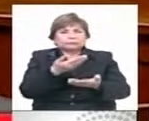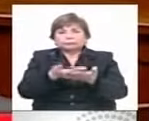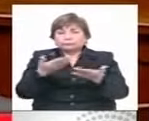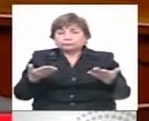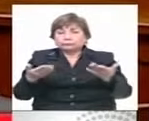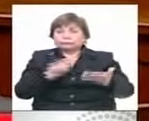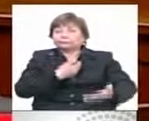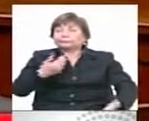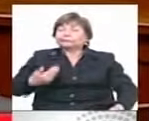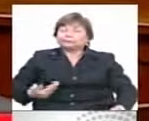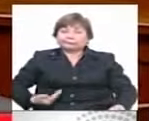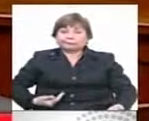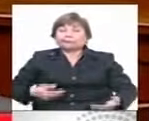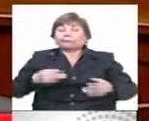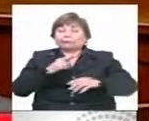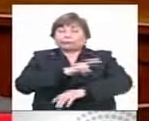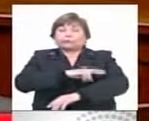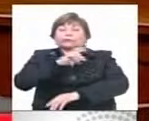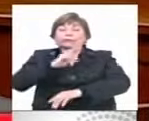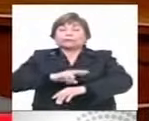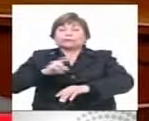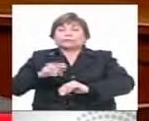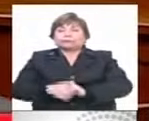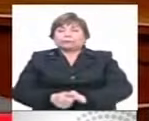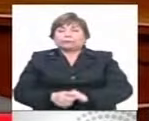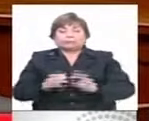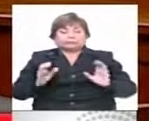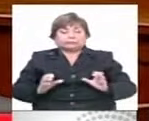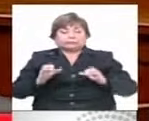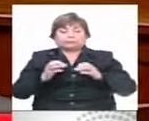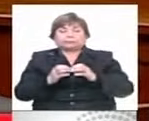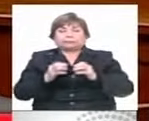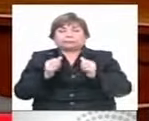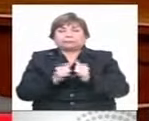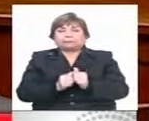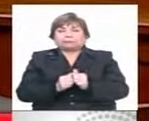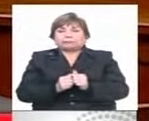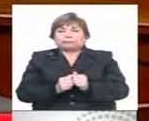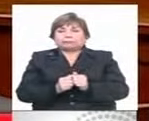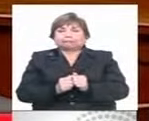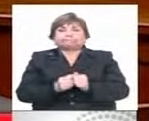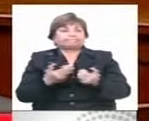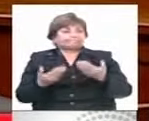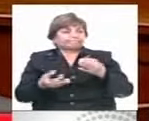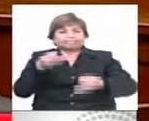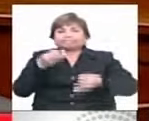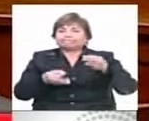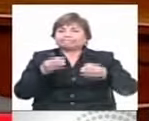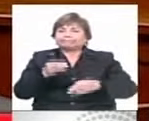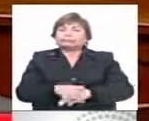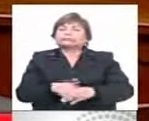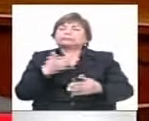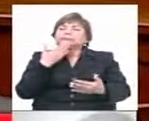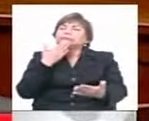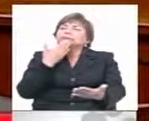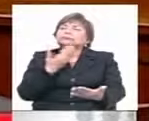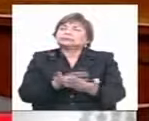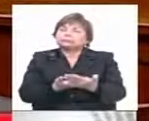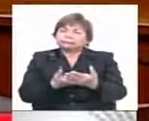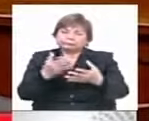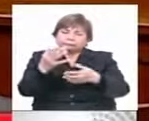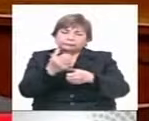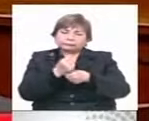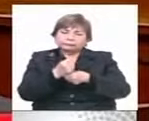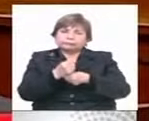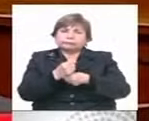gobierno nacional y los gobiernos regionales a través de un mecanismo flexible y con autonomía jurídica. Gracias a la adquisición